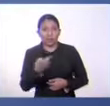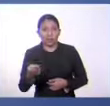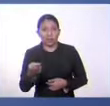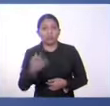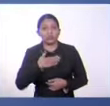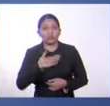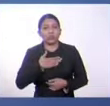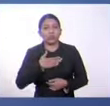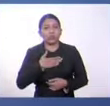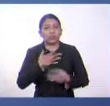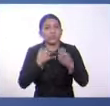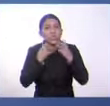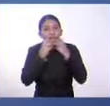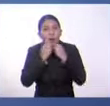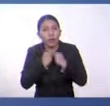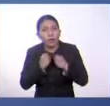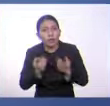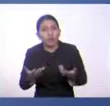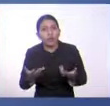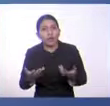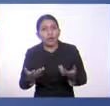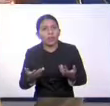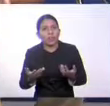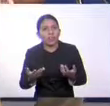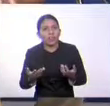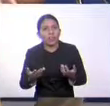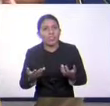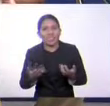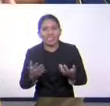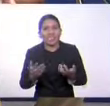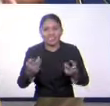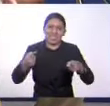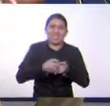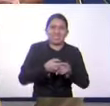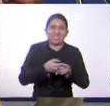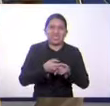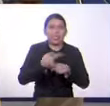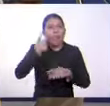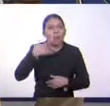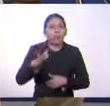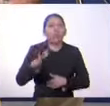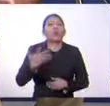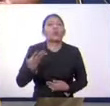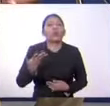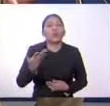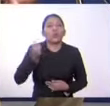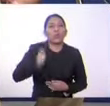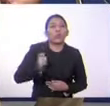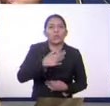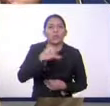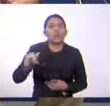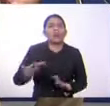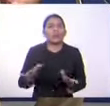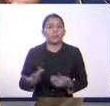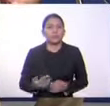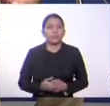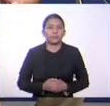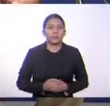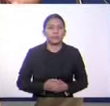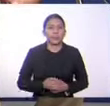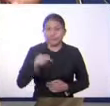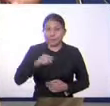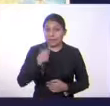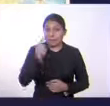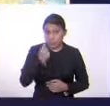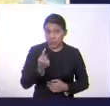lo considero sagrado? Exacto. ¿Cuáles son las implicaciones que va a tener esto Excelente. en el marco jurídico nacional? Que aquí nos damos